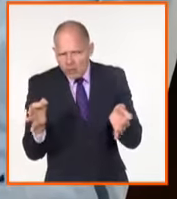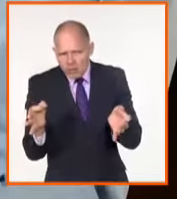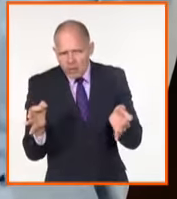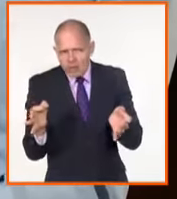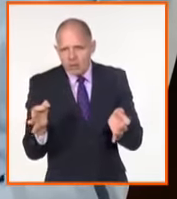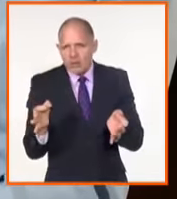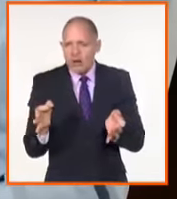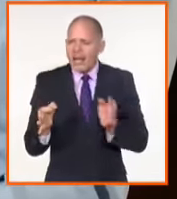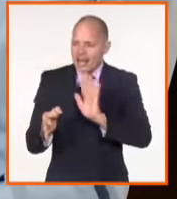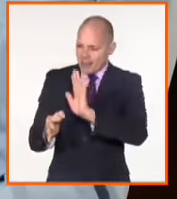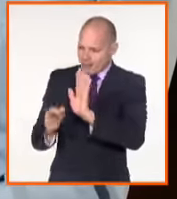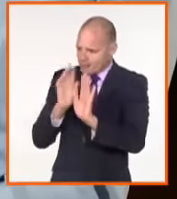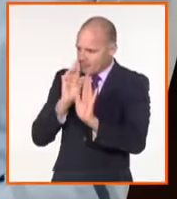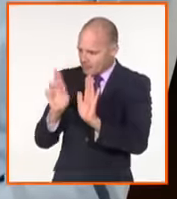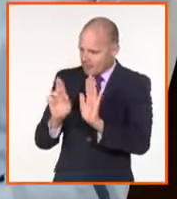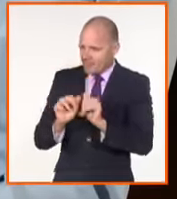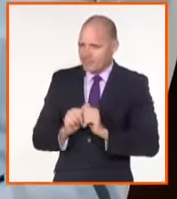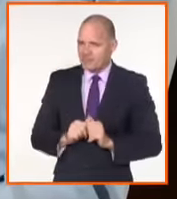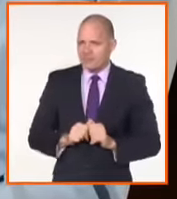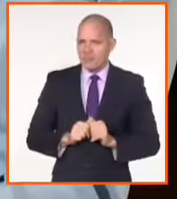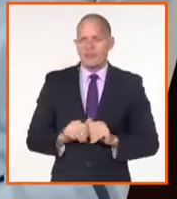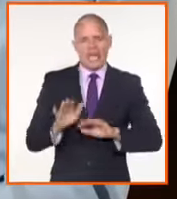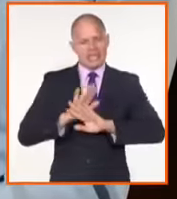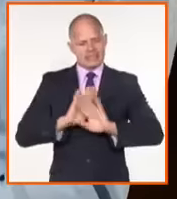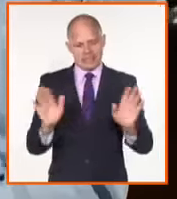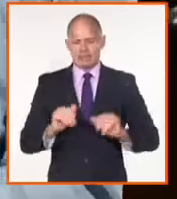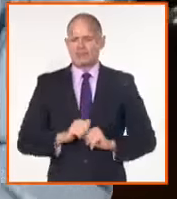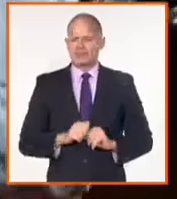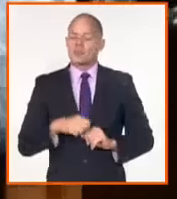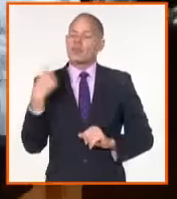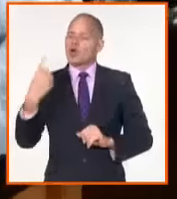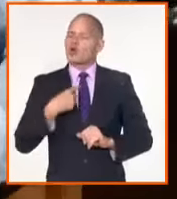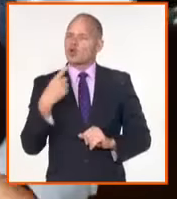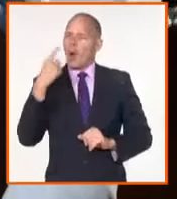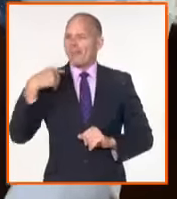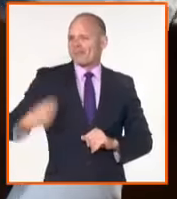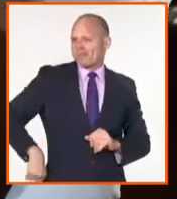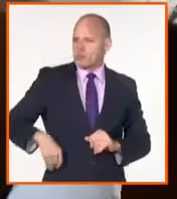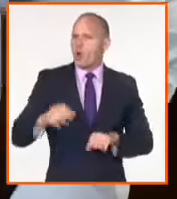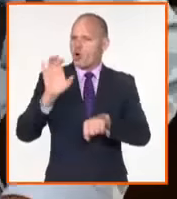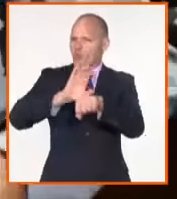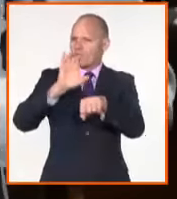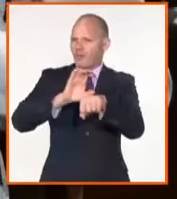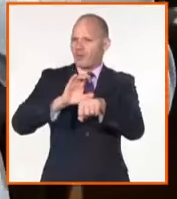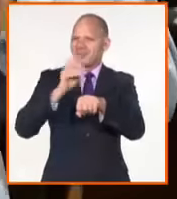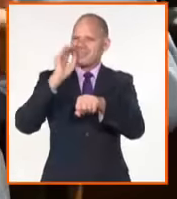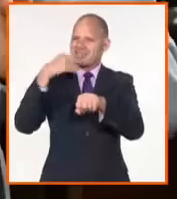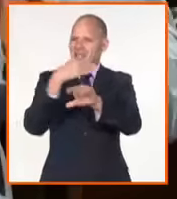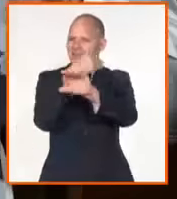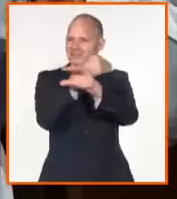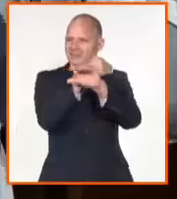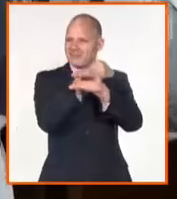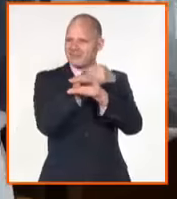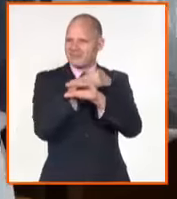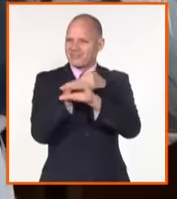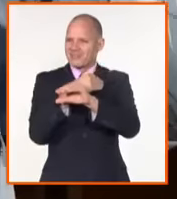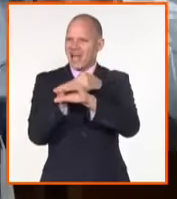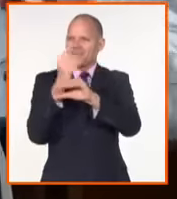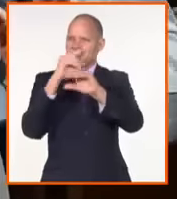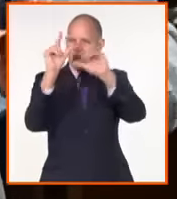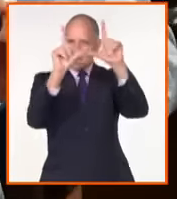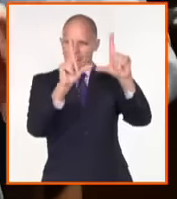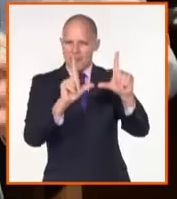cada provincia y que lo estamos haciendo en videoconferencia porque iba a ser un recorrido. A ver, los antecedentes de esto. En enero nosotros fuimos